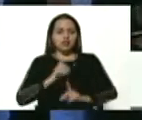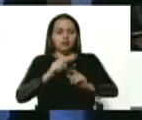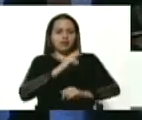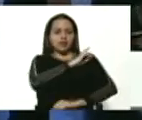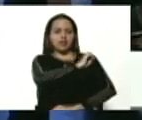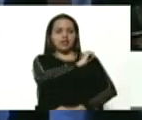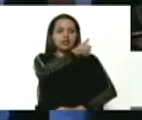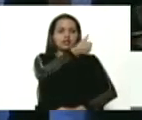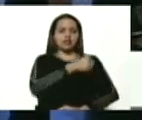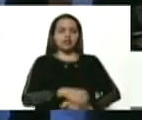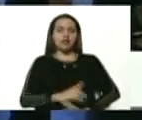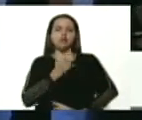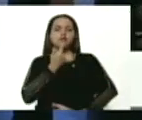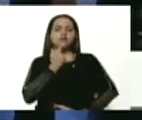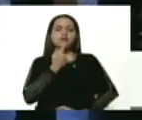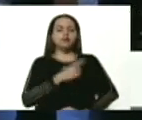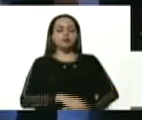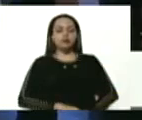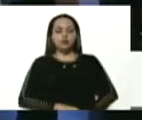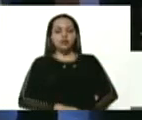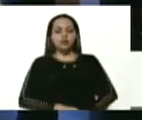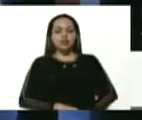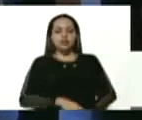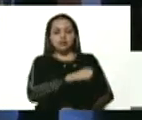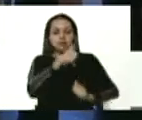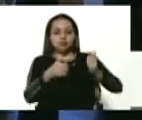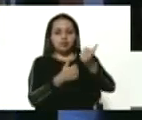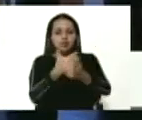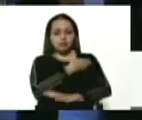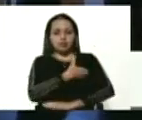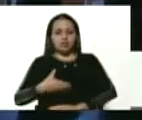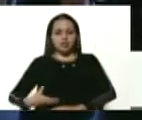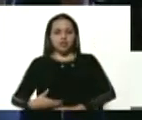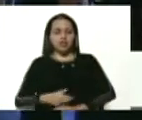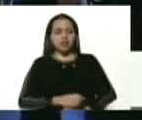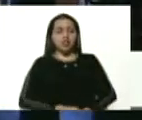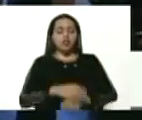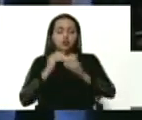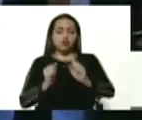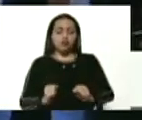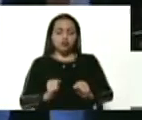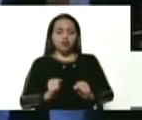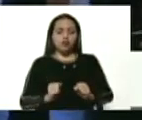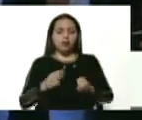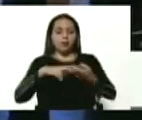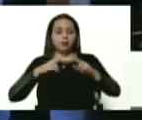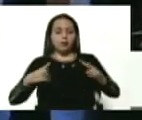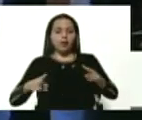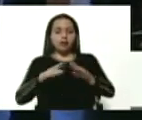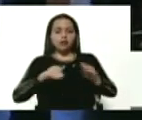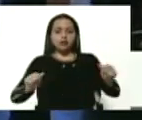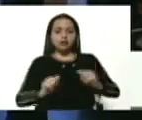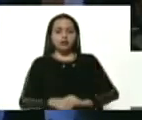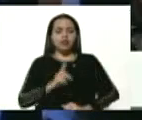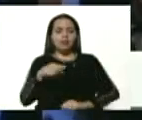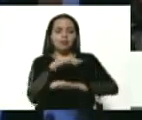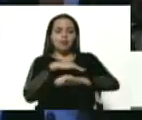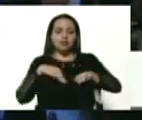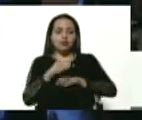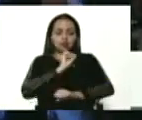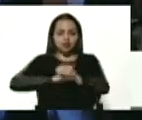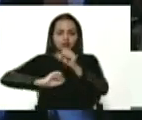jefe Vladimir Padrino López, vicepresidente sectorial de Soberanía Política, Seguridad y Paz y ministro del Poder Popular para la